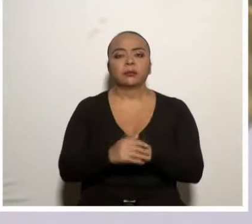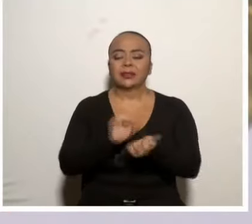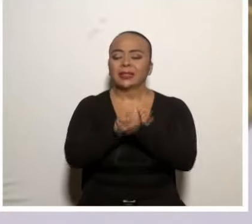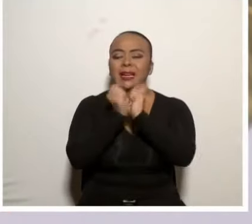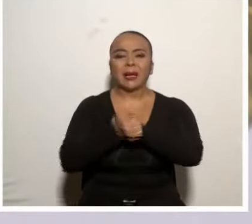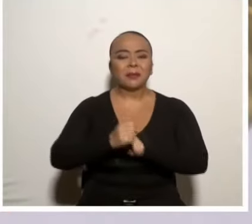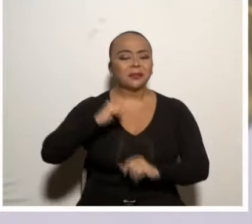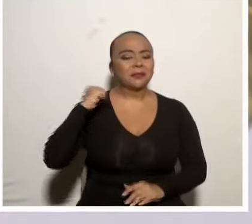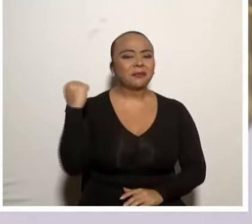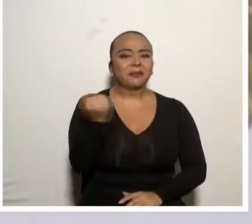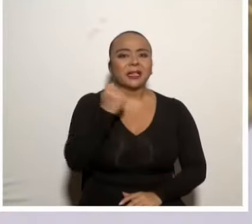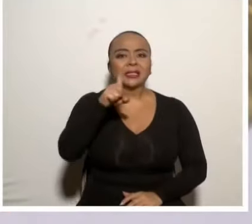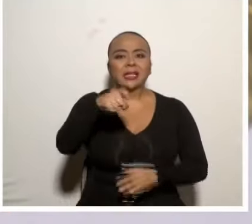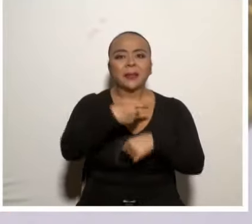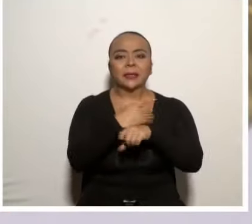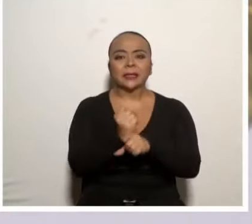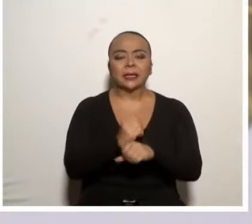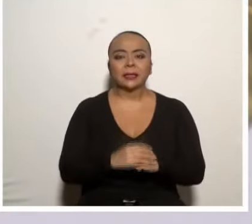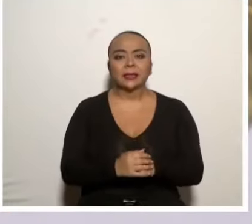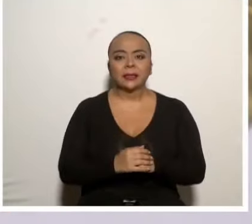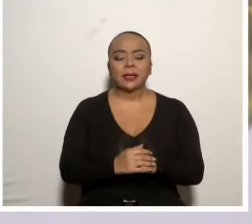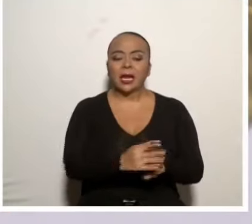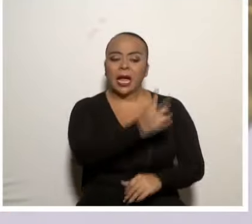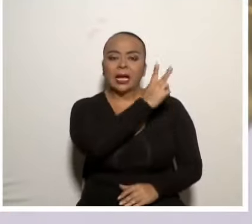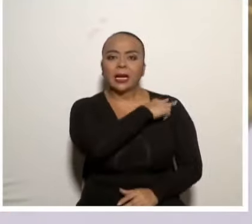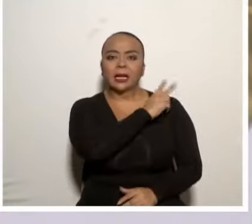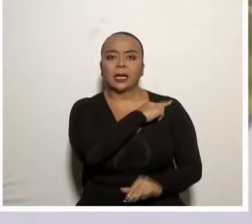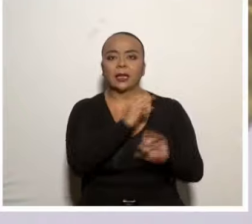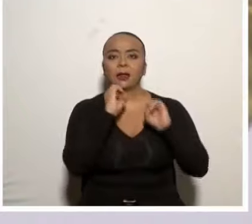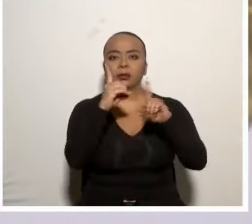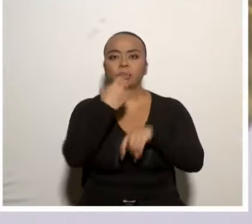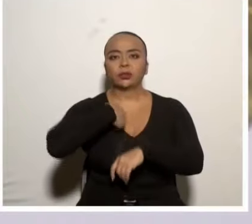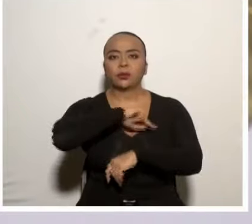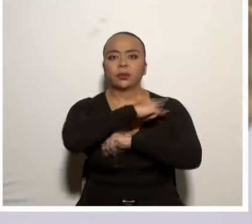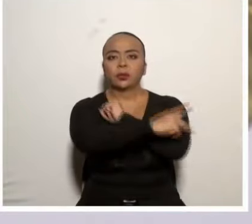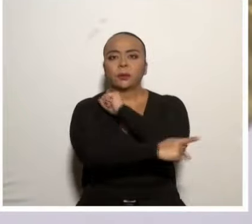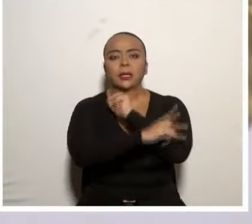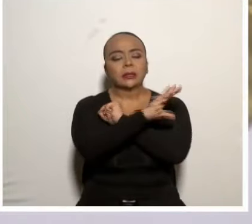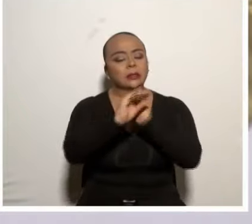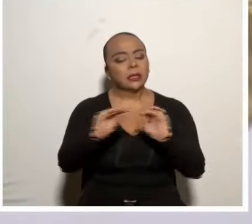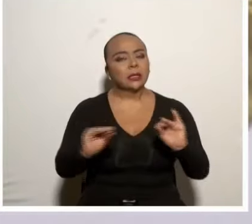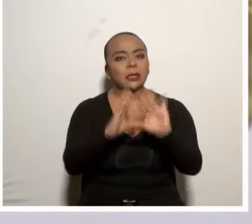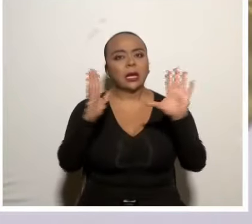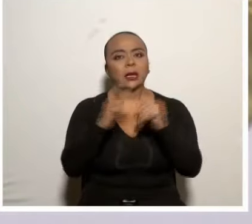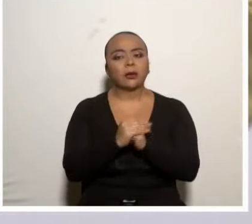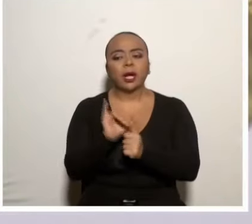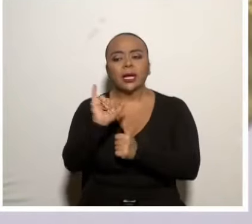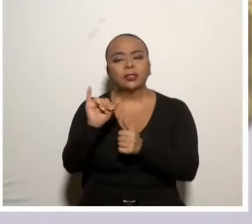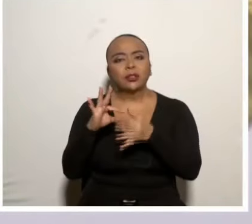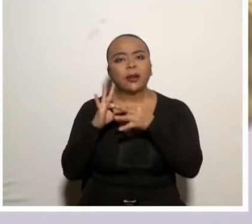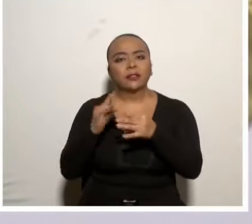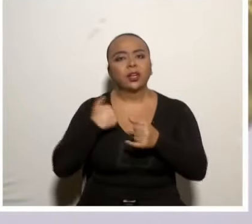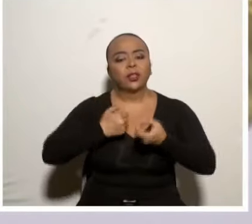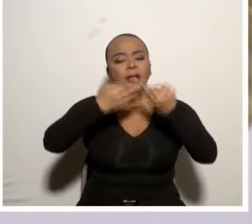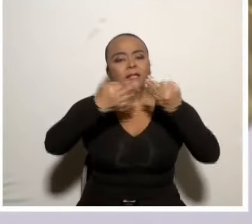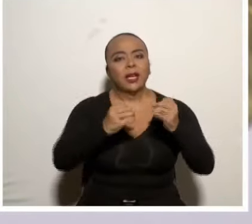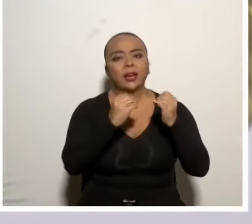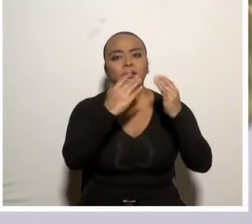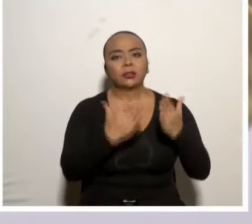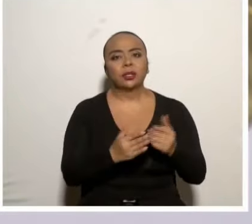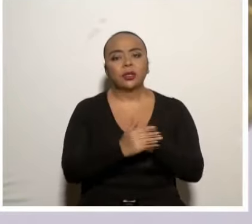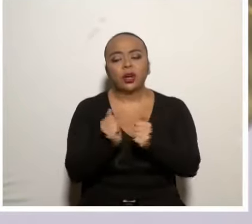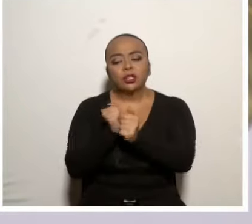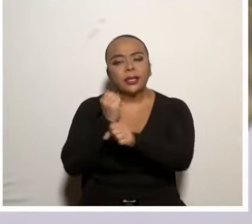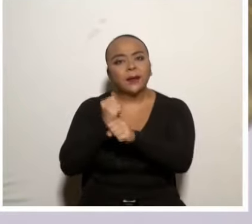Cambios radicales hay que hacer en la jerarquía de la educación de nuestro país. Por supuesto, esto tiene que ver con dignificar a los educadores,